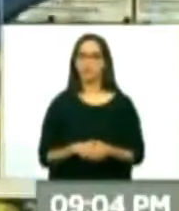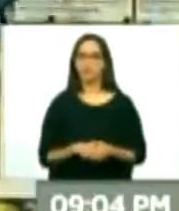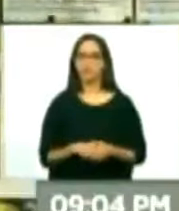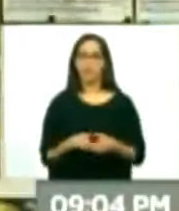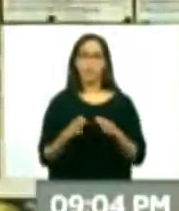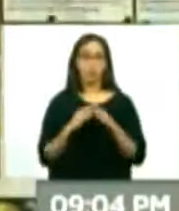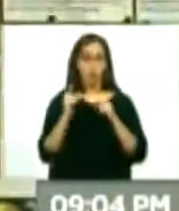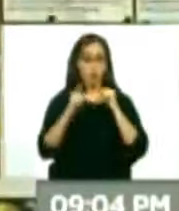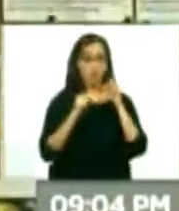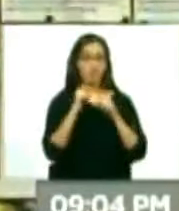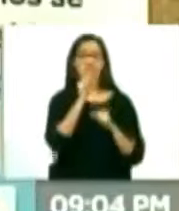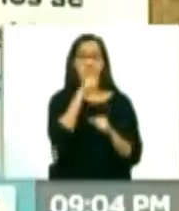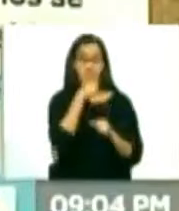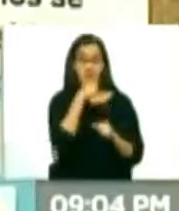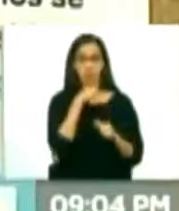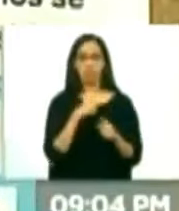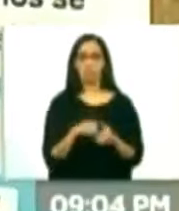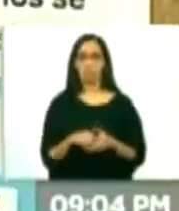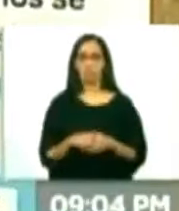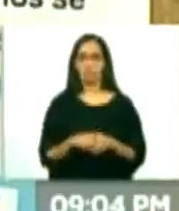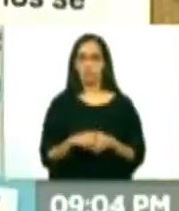viejos del año pasado.